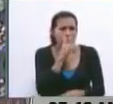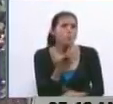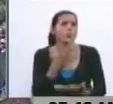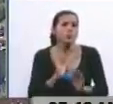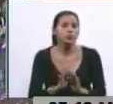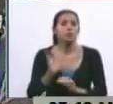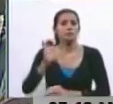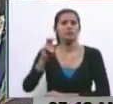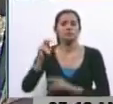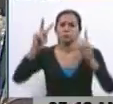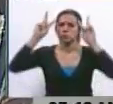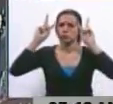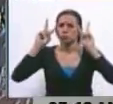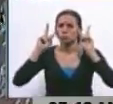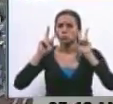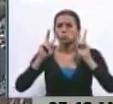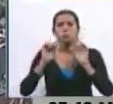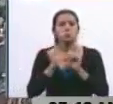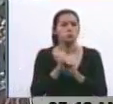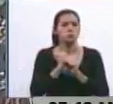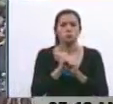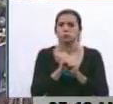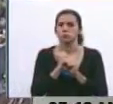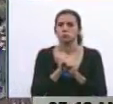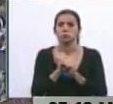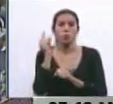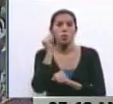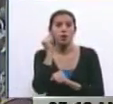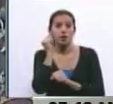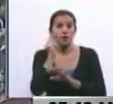CNE transparente, con esas mujeres